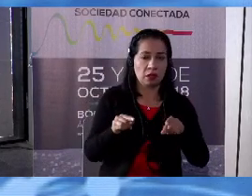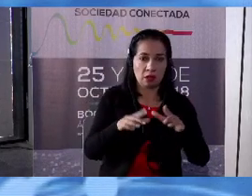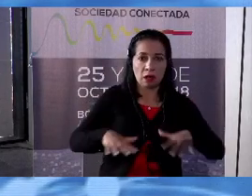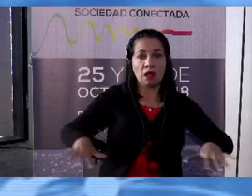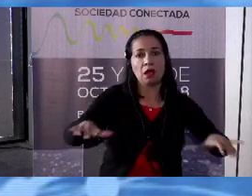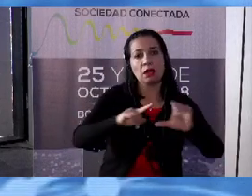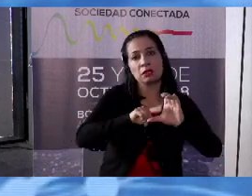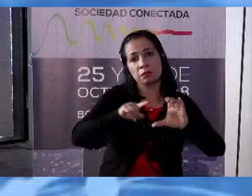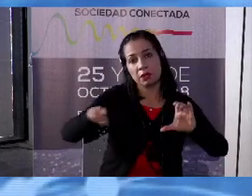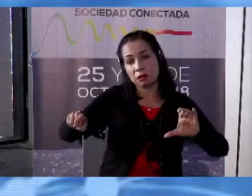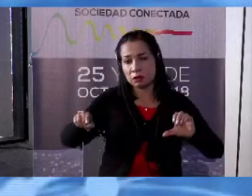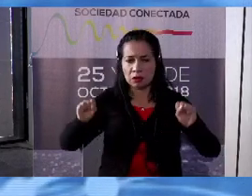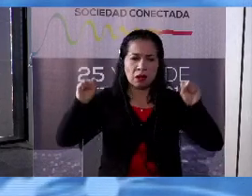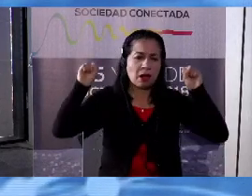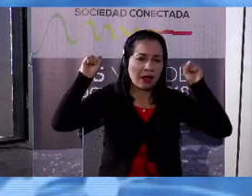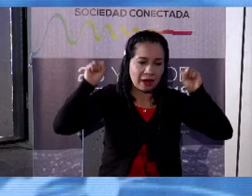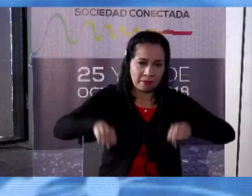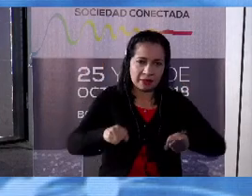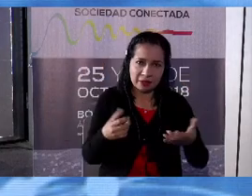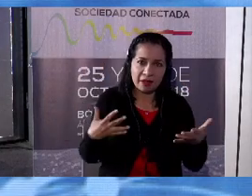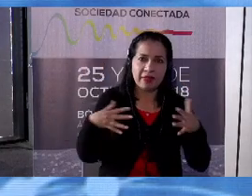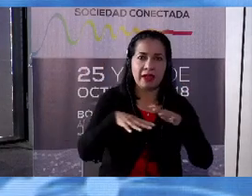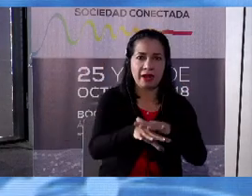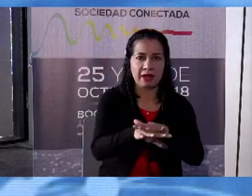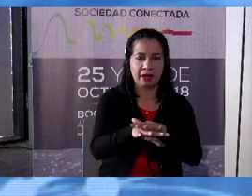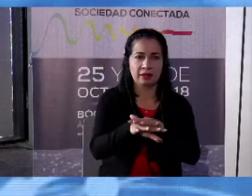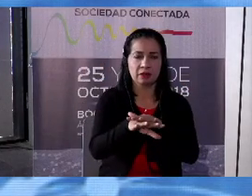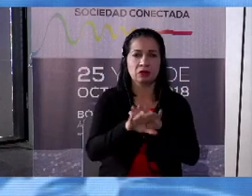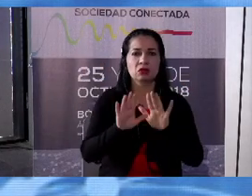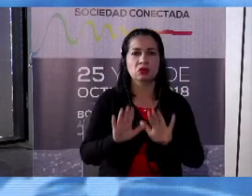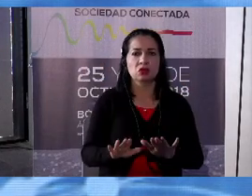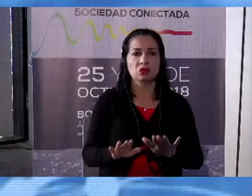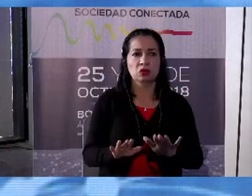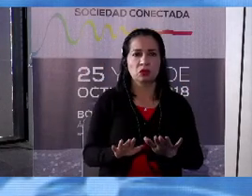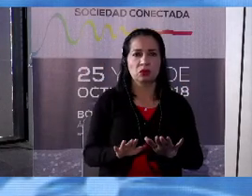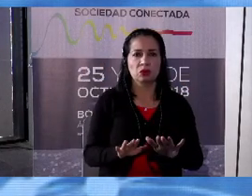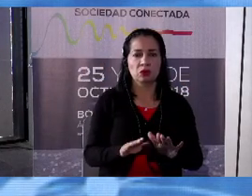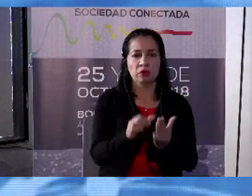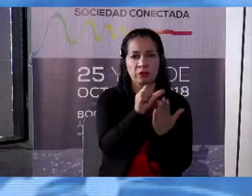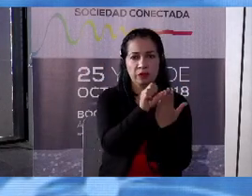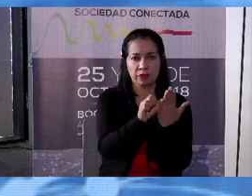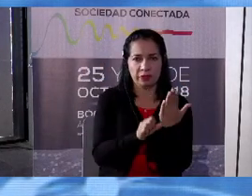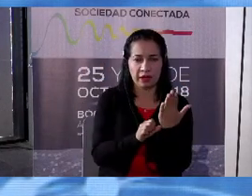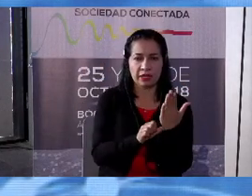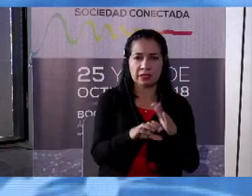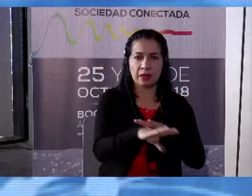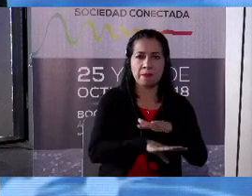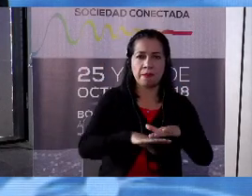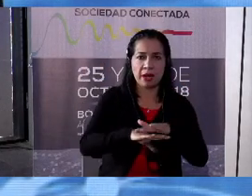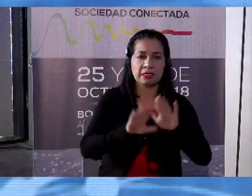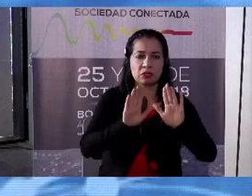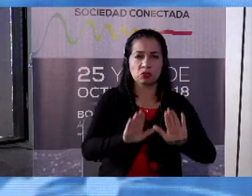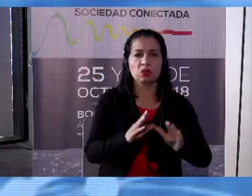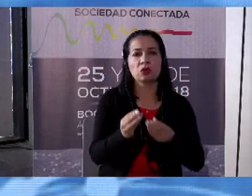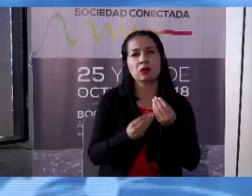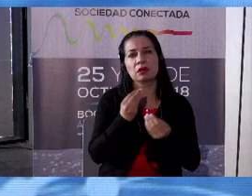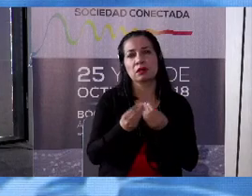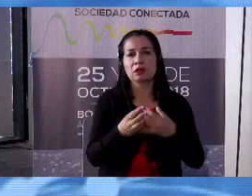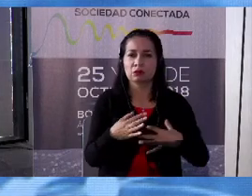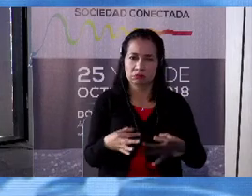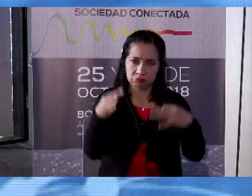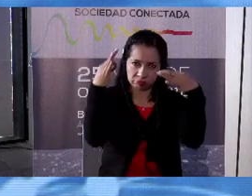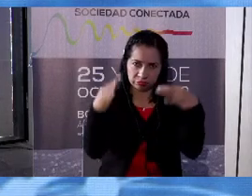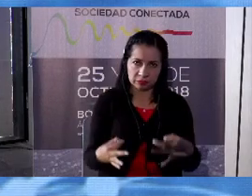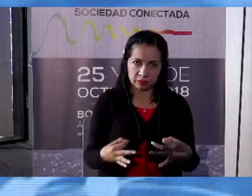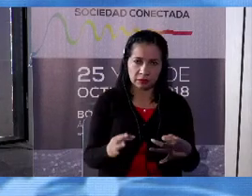espectro capcidad en la red con esa base de datos estamos and ustedes que cuando